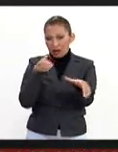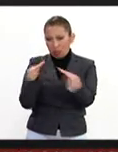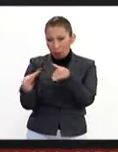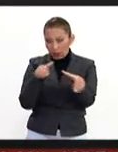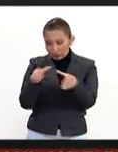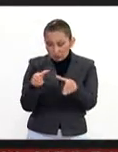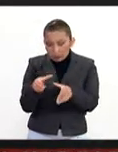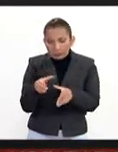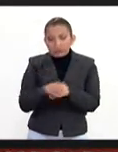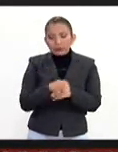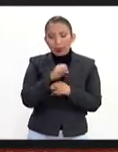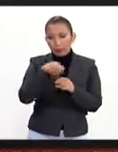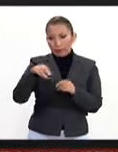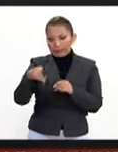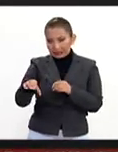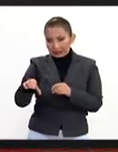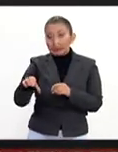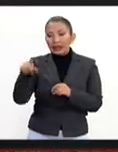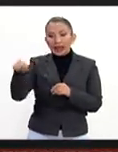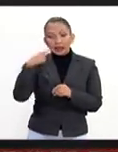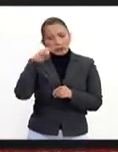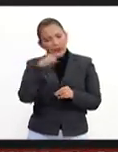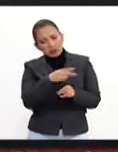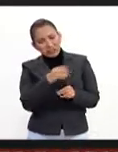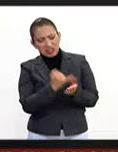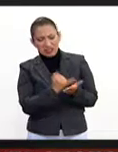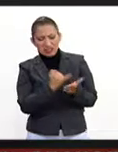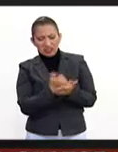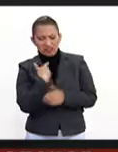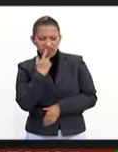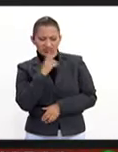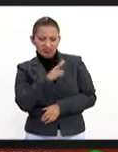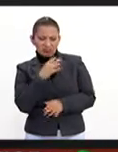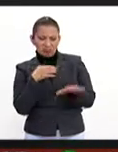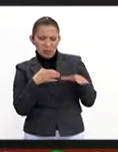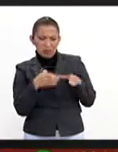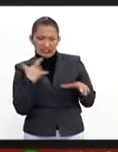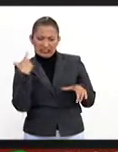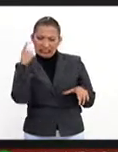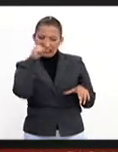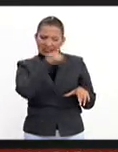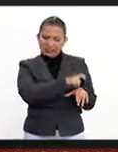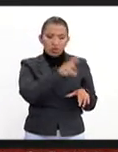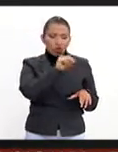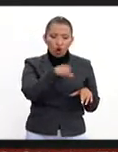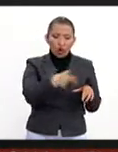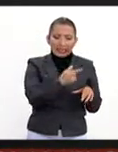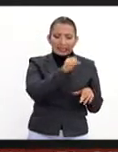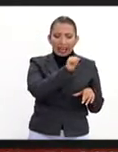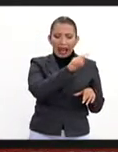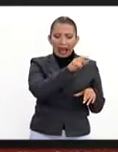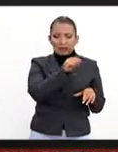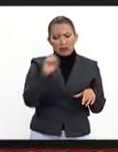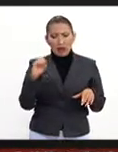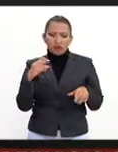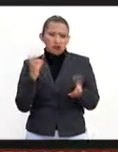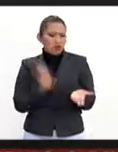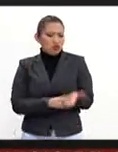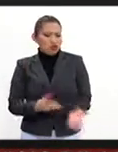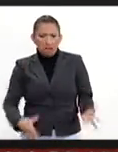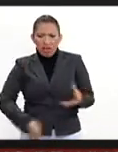que identifique este impuesto como una barrera no arancelaria al comercio, que aunque no es un arancel, la OMC diga, pues no se